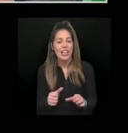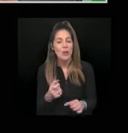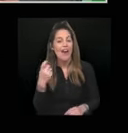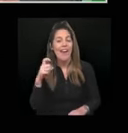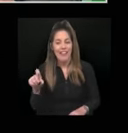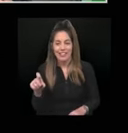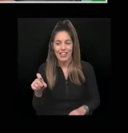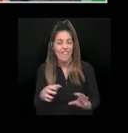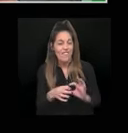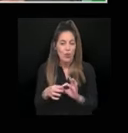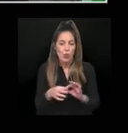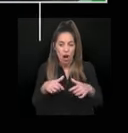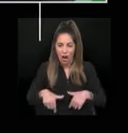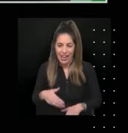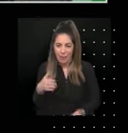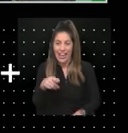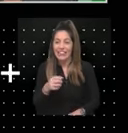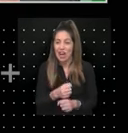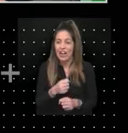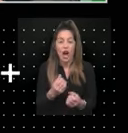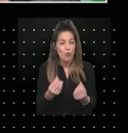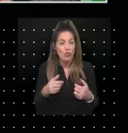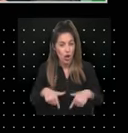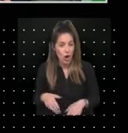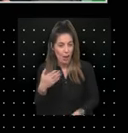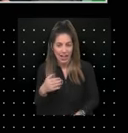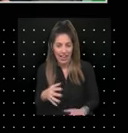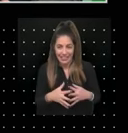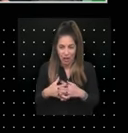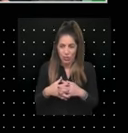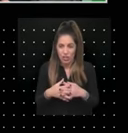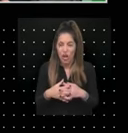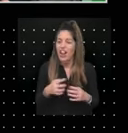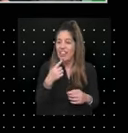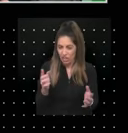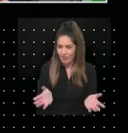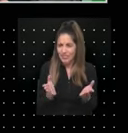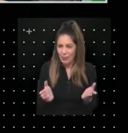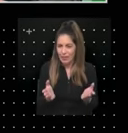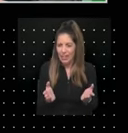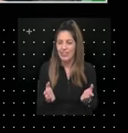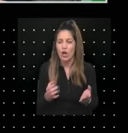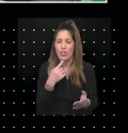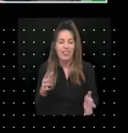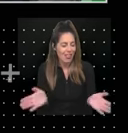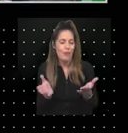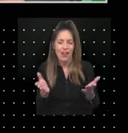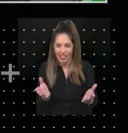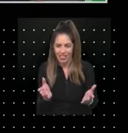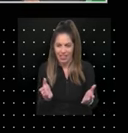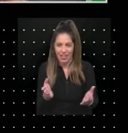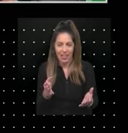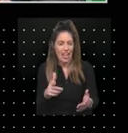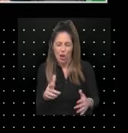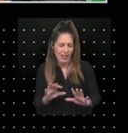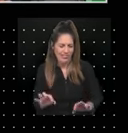alguien vinculado a la embajada, él trabaja mucho con la embajada de Estados Unidos, le dijo, dele para adelante, como dicen aquí, dele para adelante, que